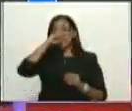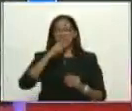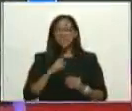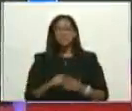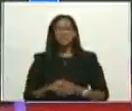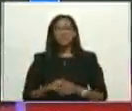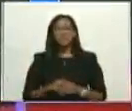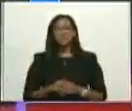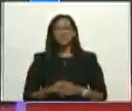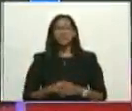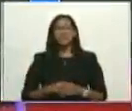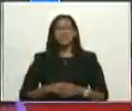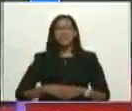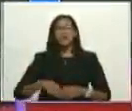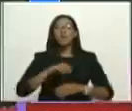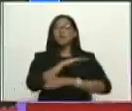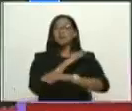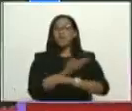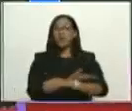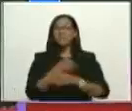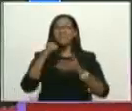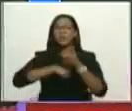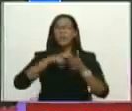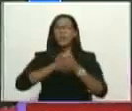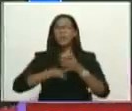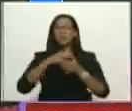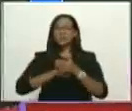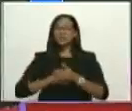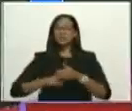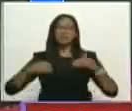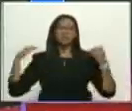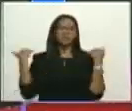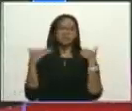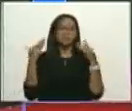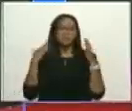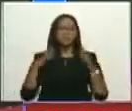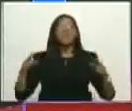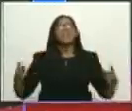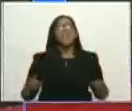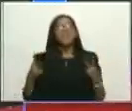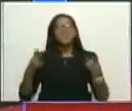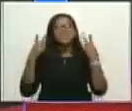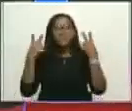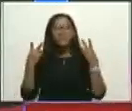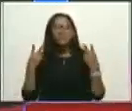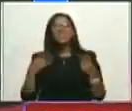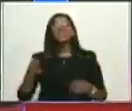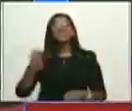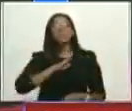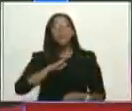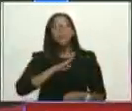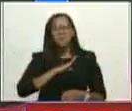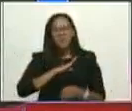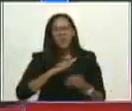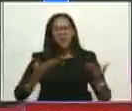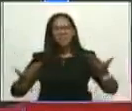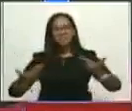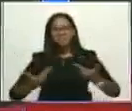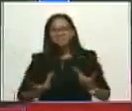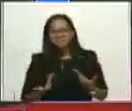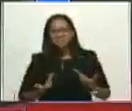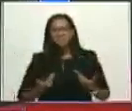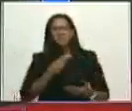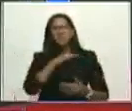siglo tremendo de combate cuerpo a cuerpo, y la victoria nos pertenece, la victoria es